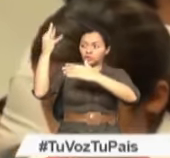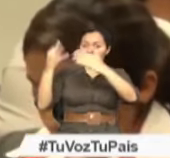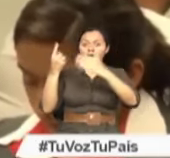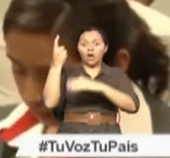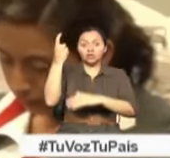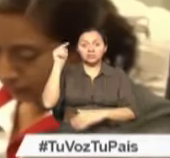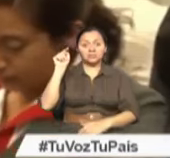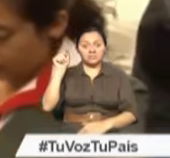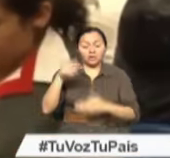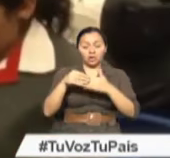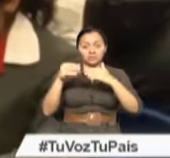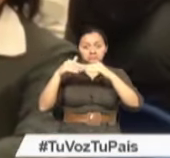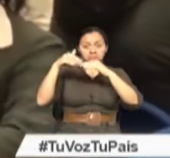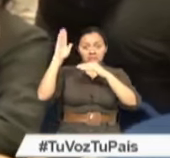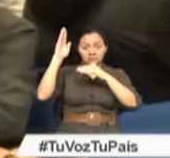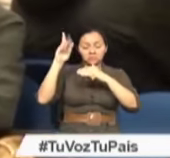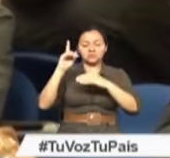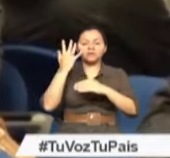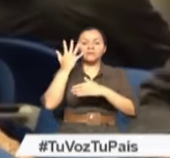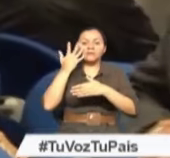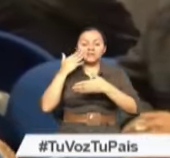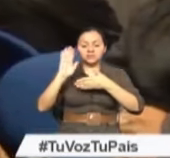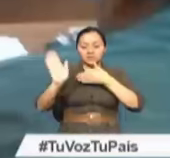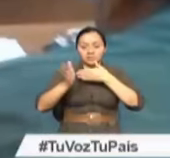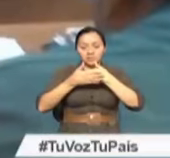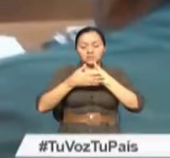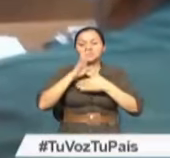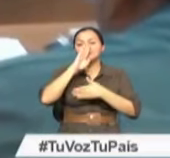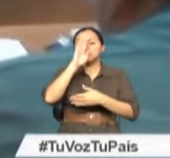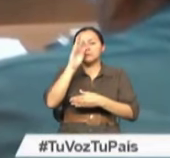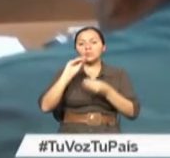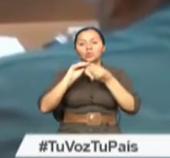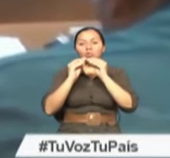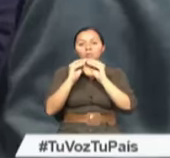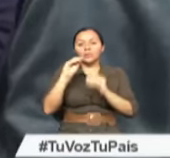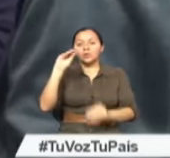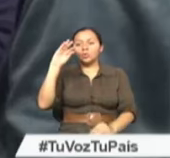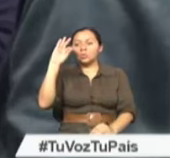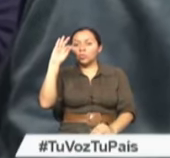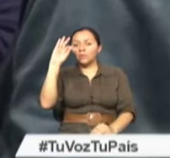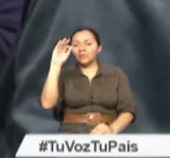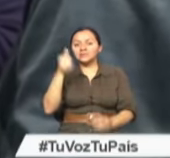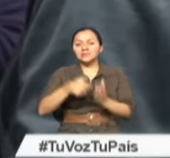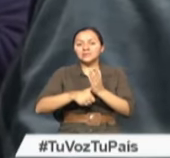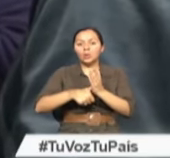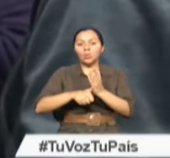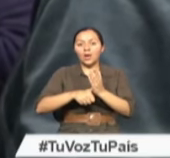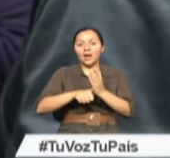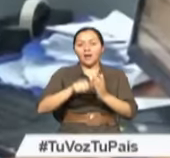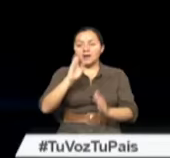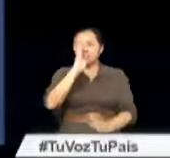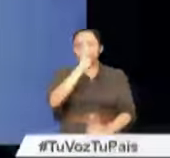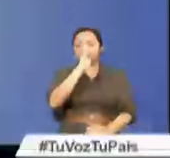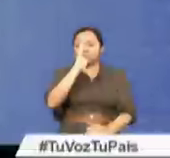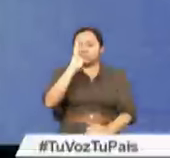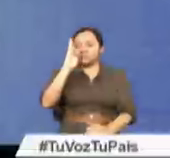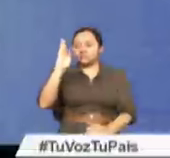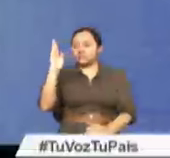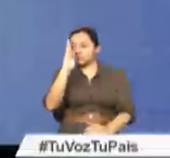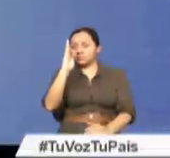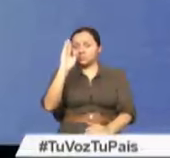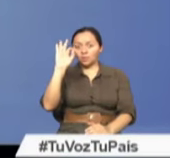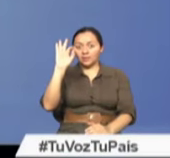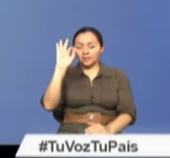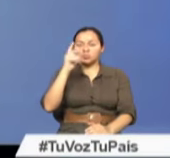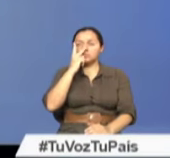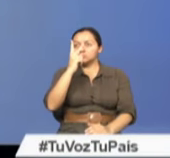fecha de la presentación del anexo, tome en cuenta el noveno dígito de la cédula ORUC. El formulario está disponible en la web. marzo,